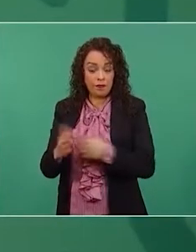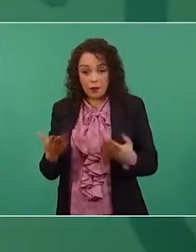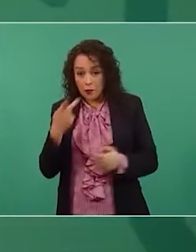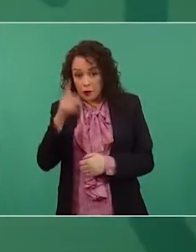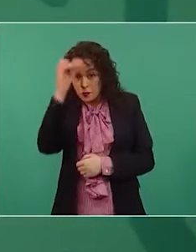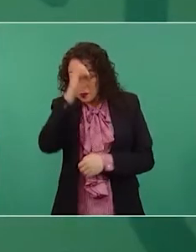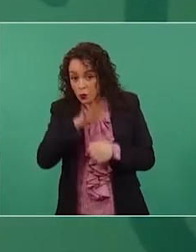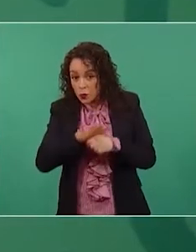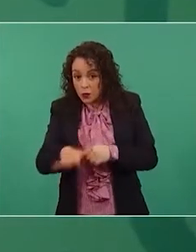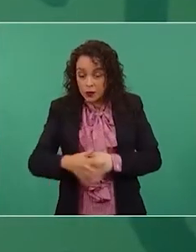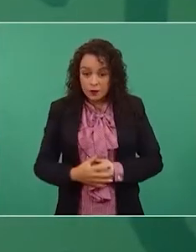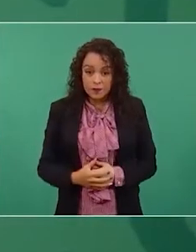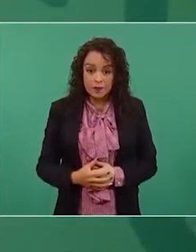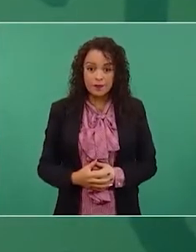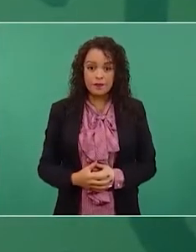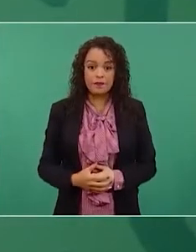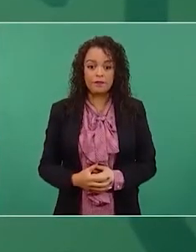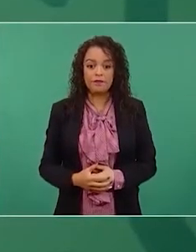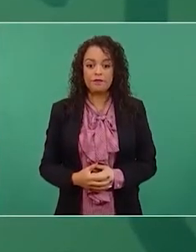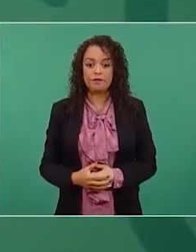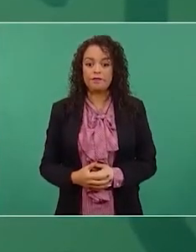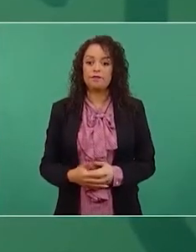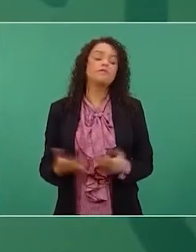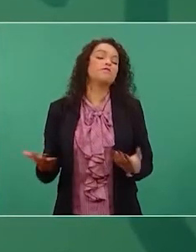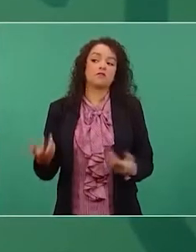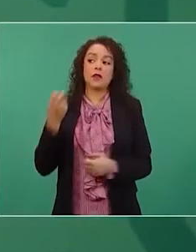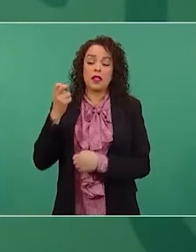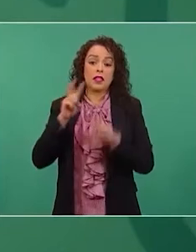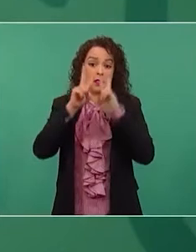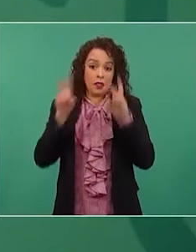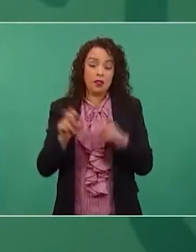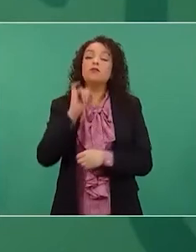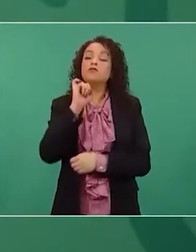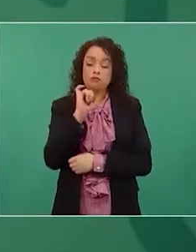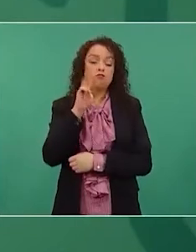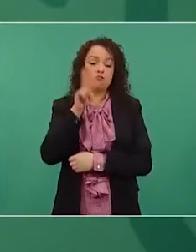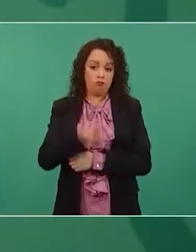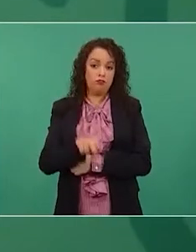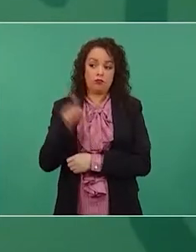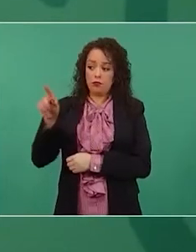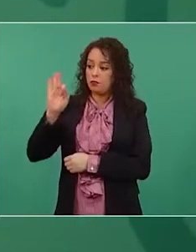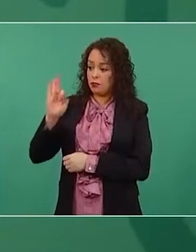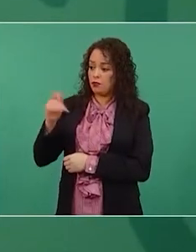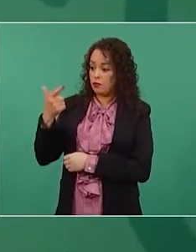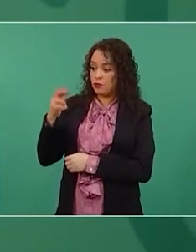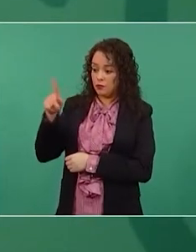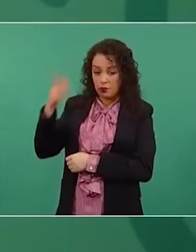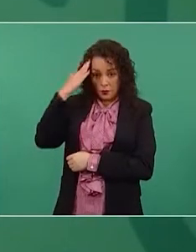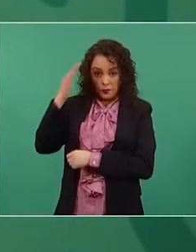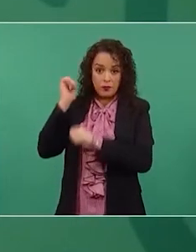Pues es un asunto, en efecto, que está viendo la Fiscalía.